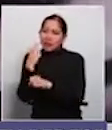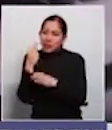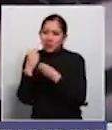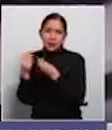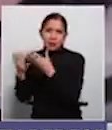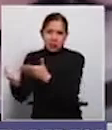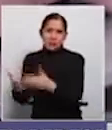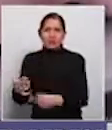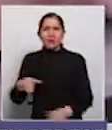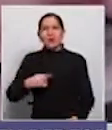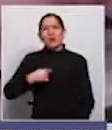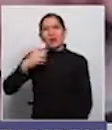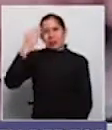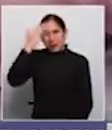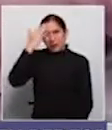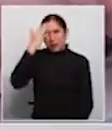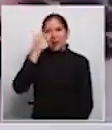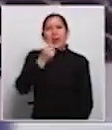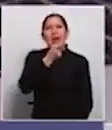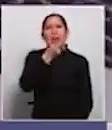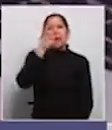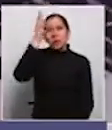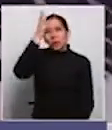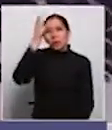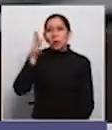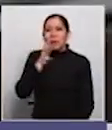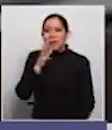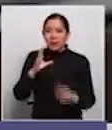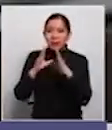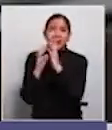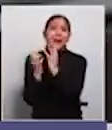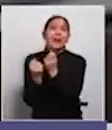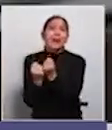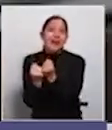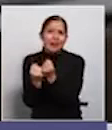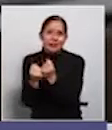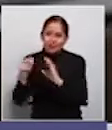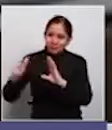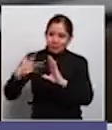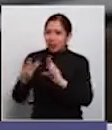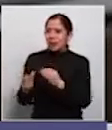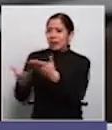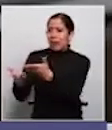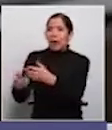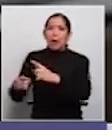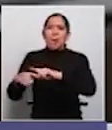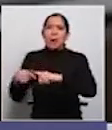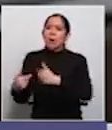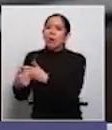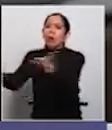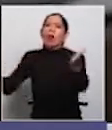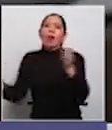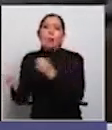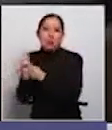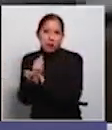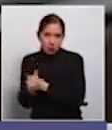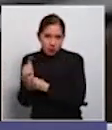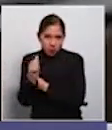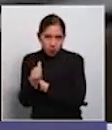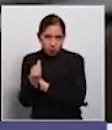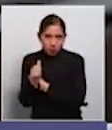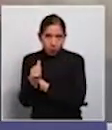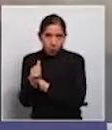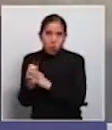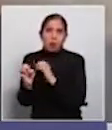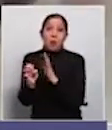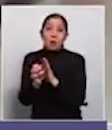muchos padres de familia, por el tema de clases virtuales, les dan, pero es una ventana para el riesgo. Si una persona quiere estar conectado